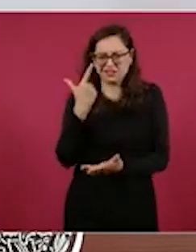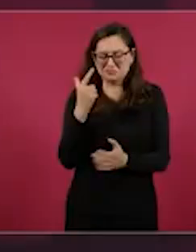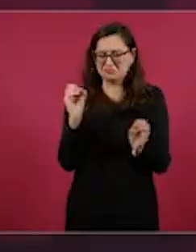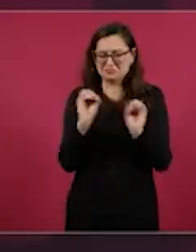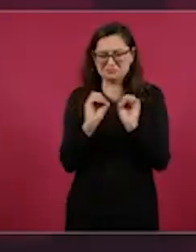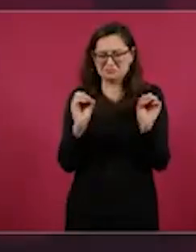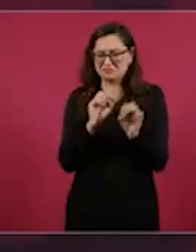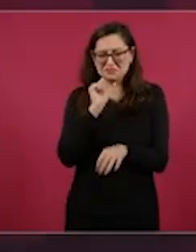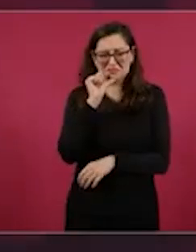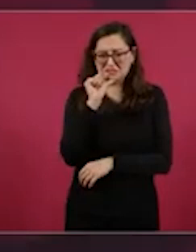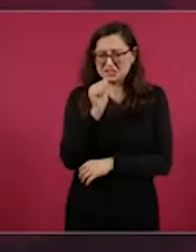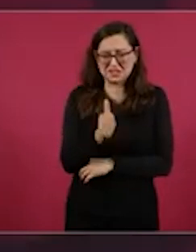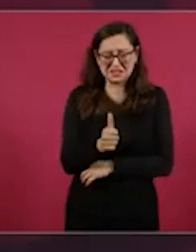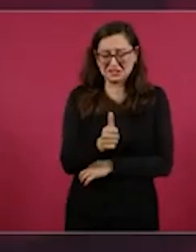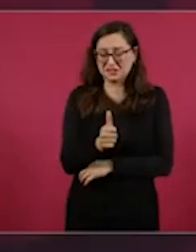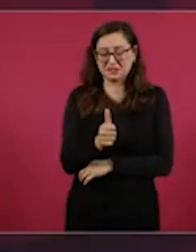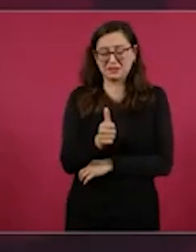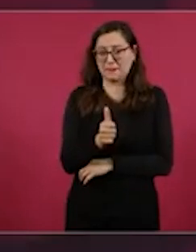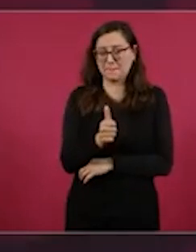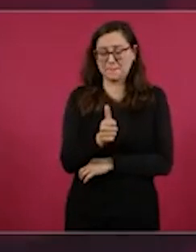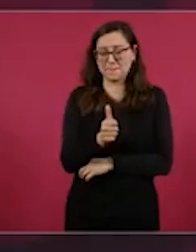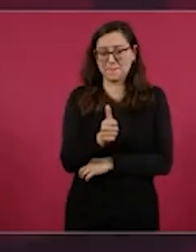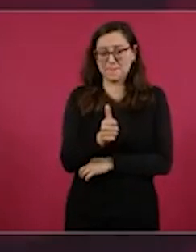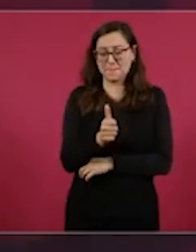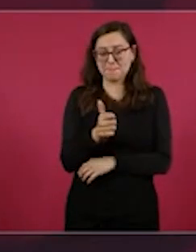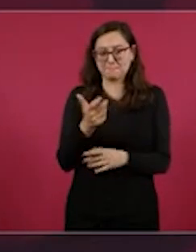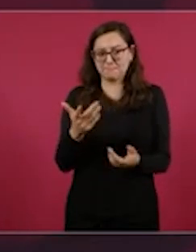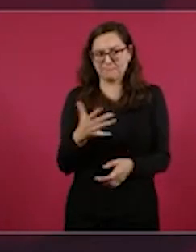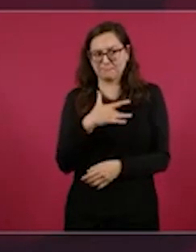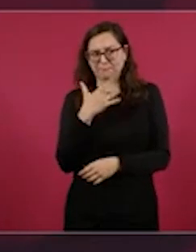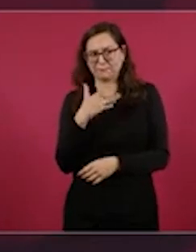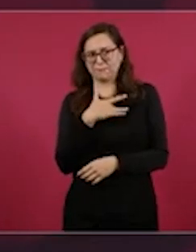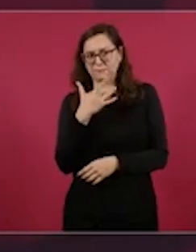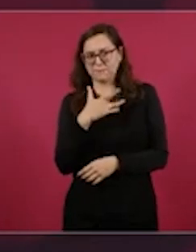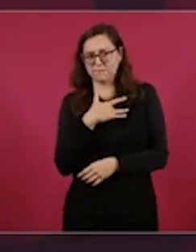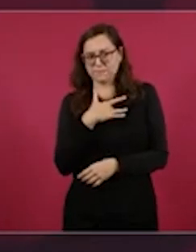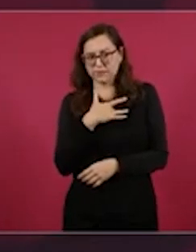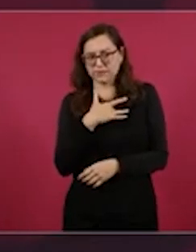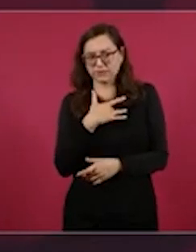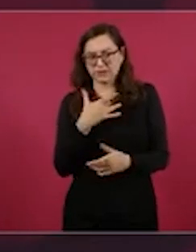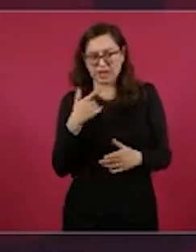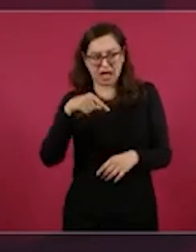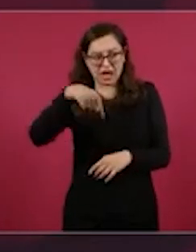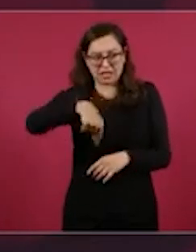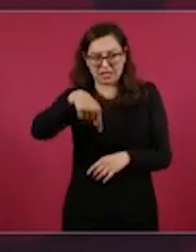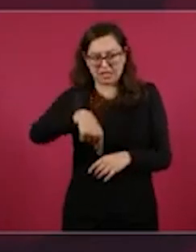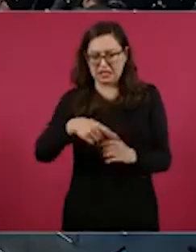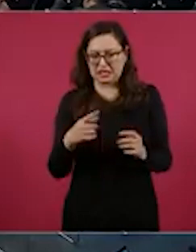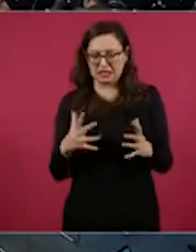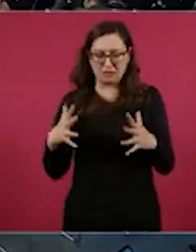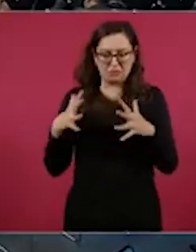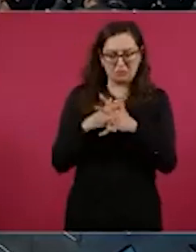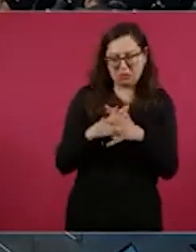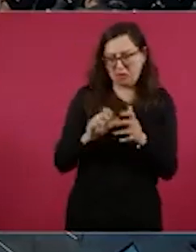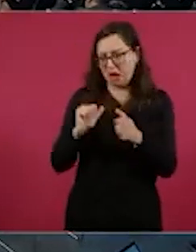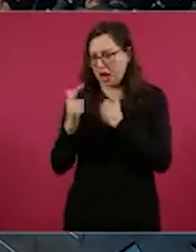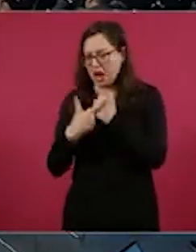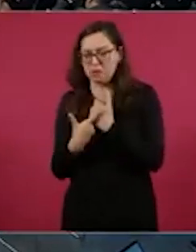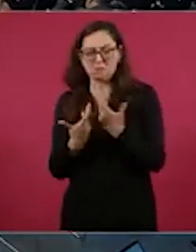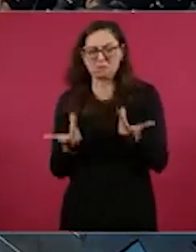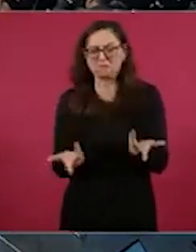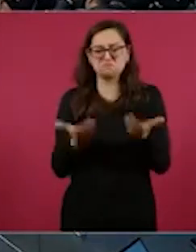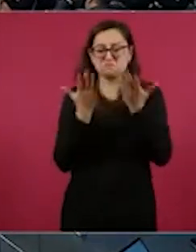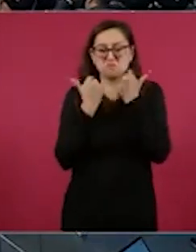nada, nada que indique que puedan haber enfrentamientos. Y